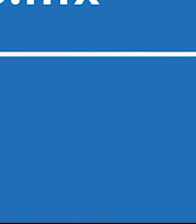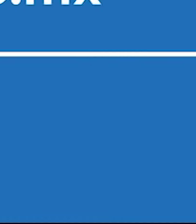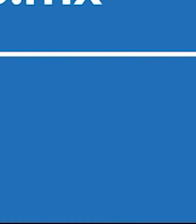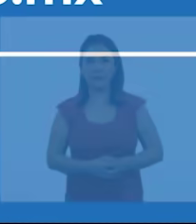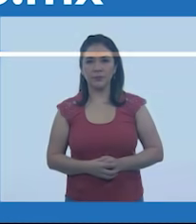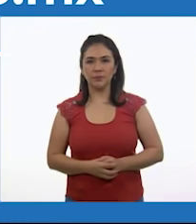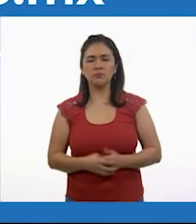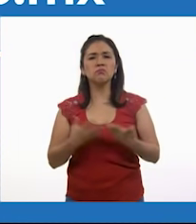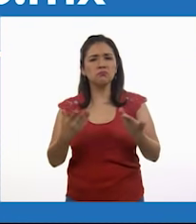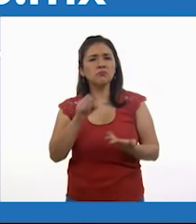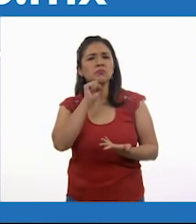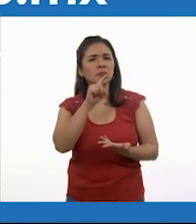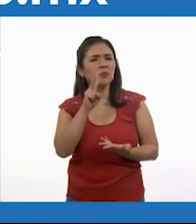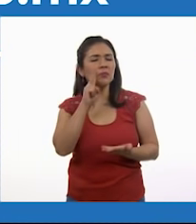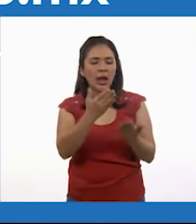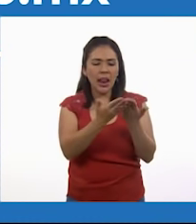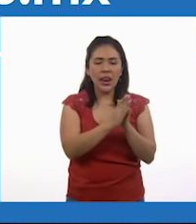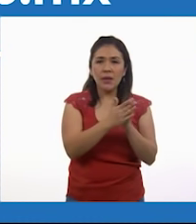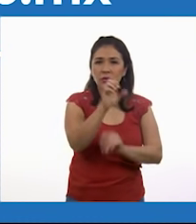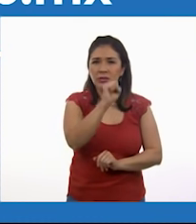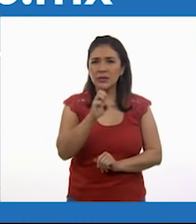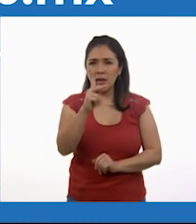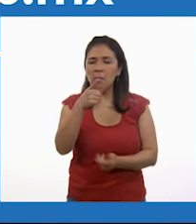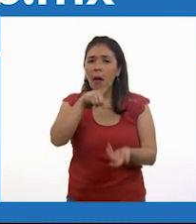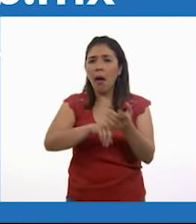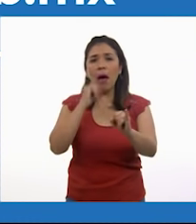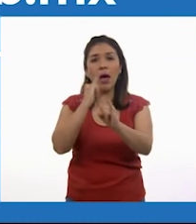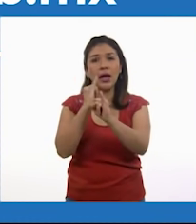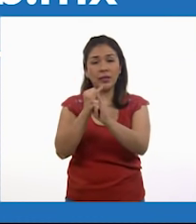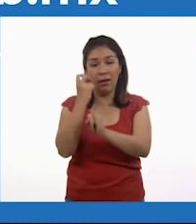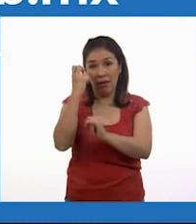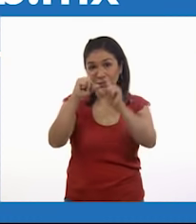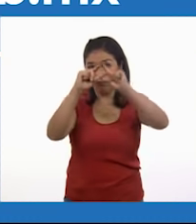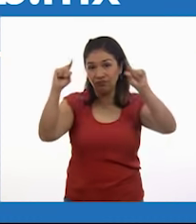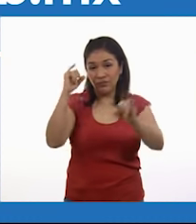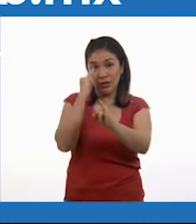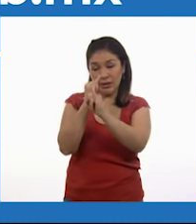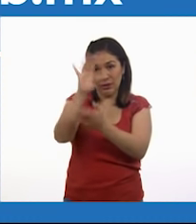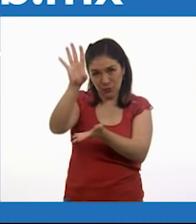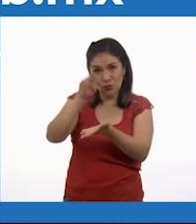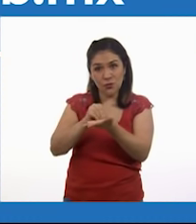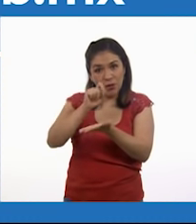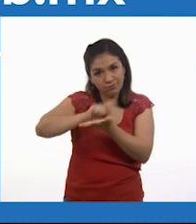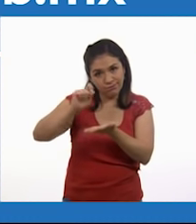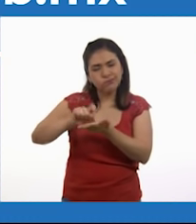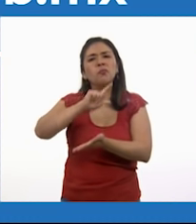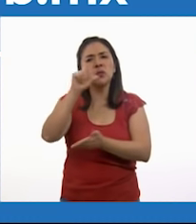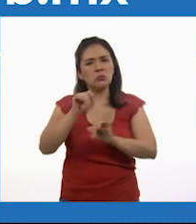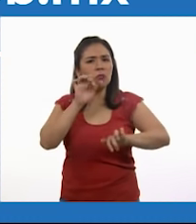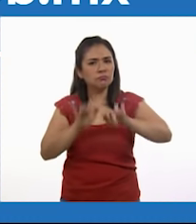también puedes encontrar los libros de texto en la página con el itec punto 7 puntos